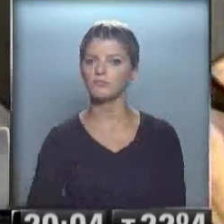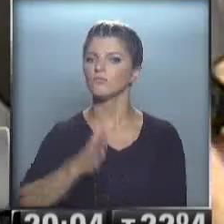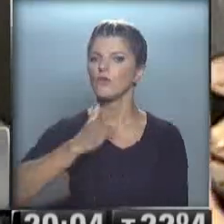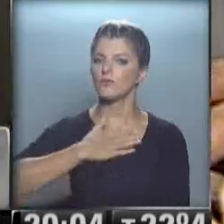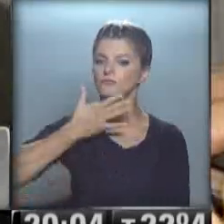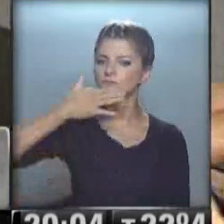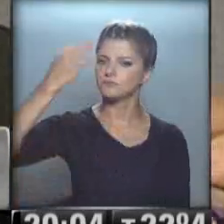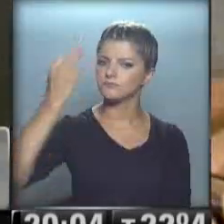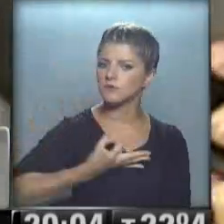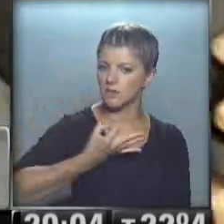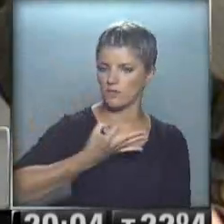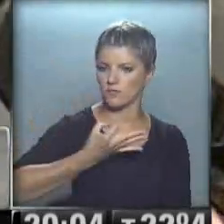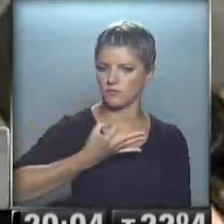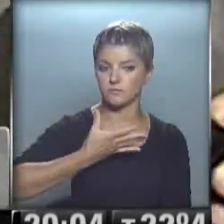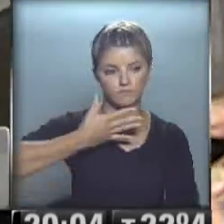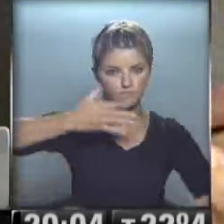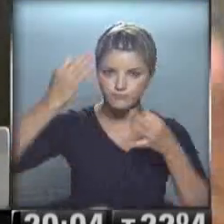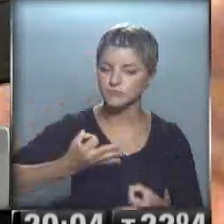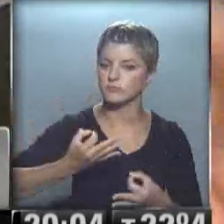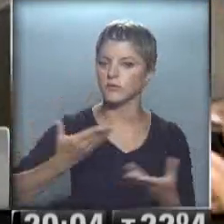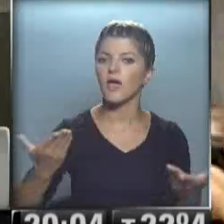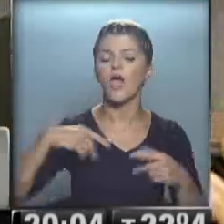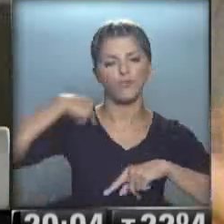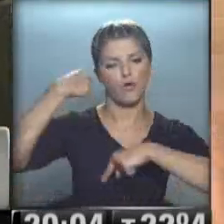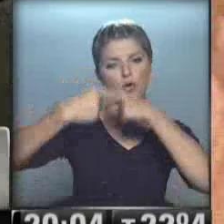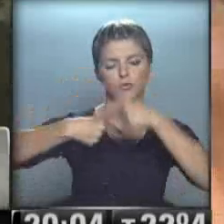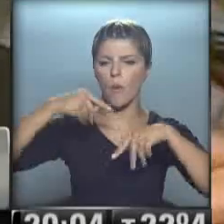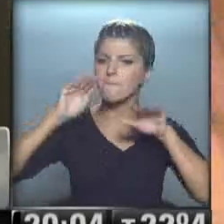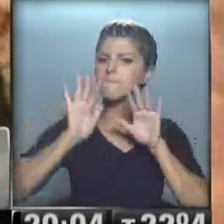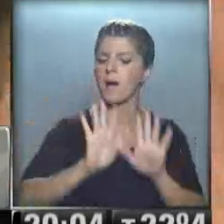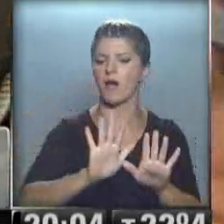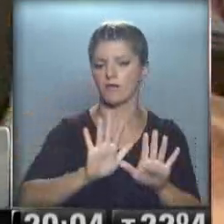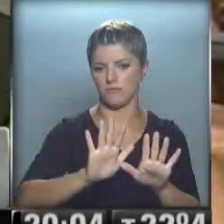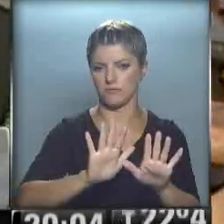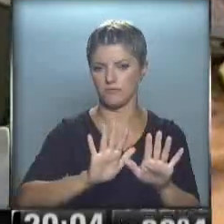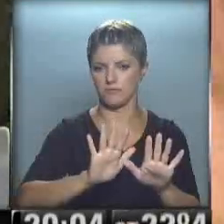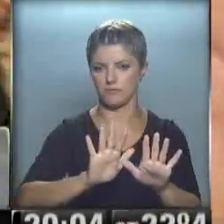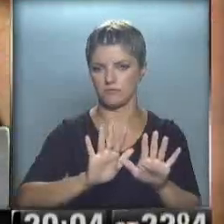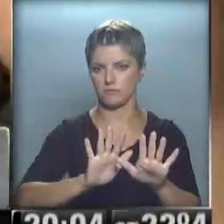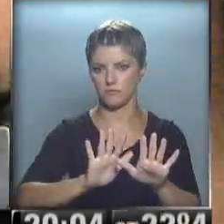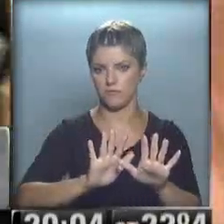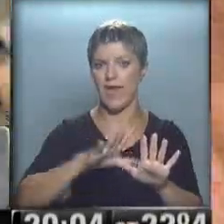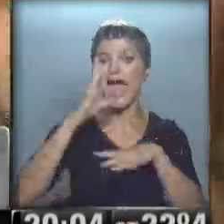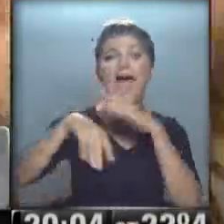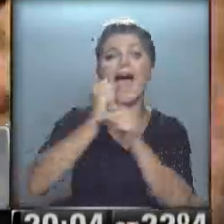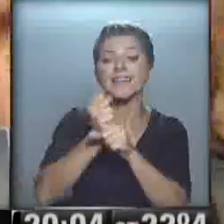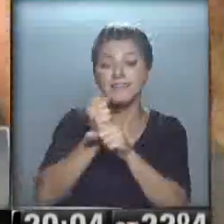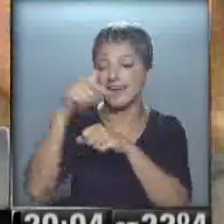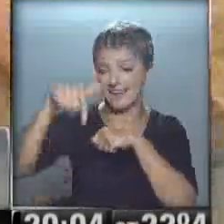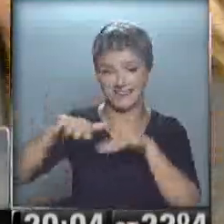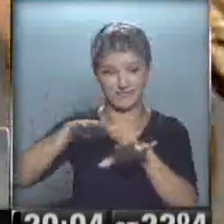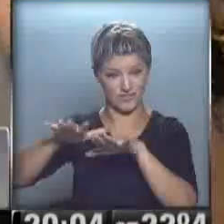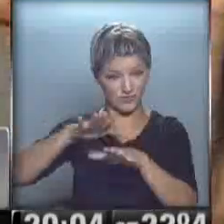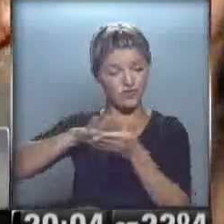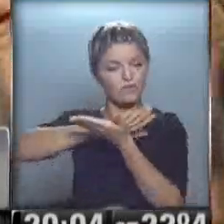decisión inquebrantable de continuar con las medidas de fuerza hasta que este conflicto